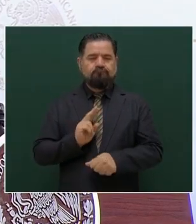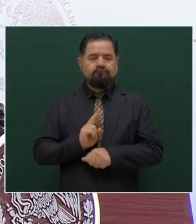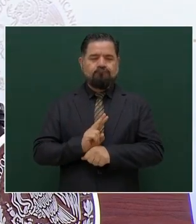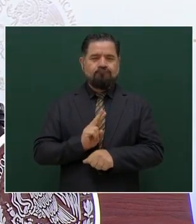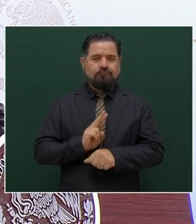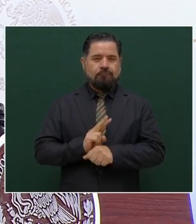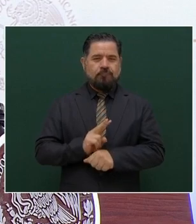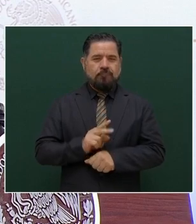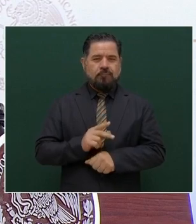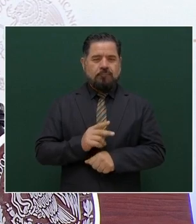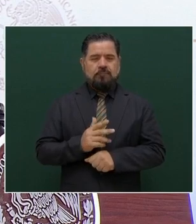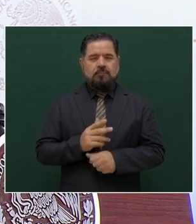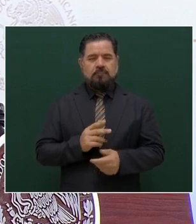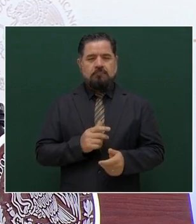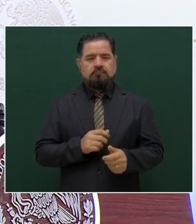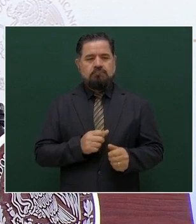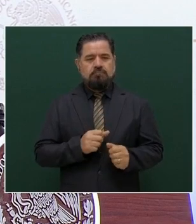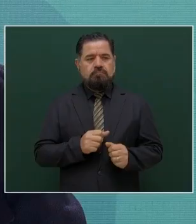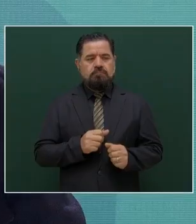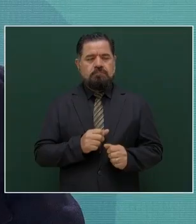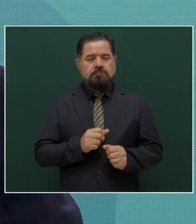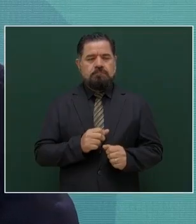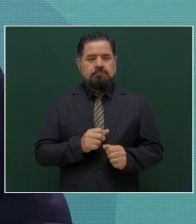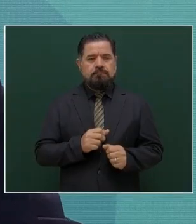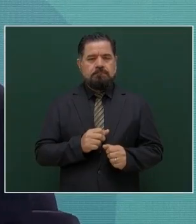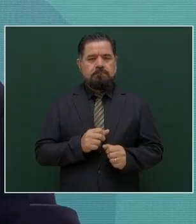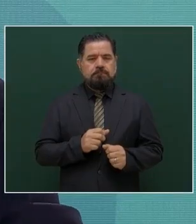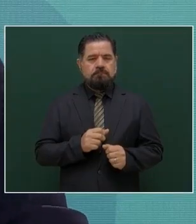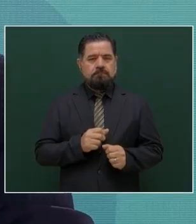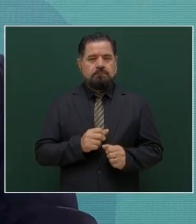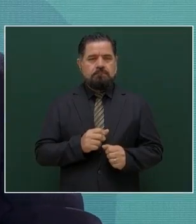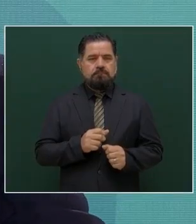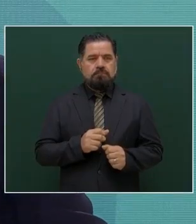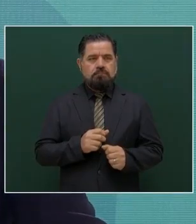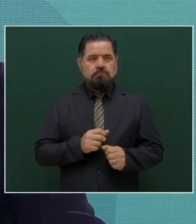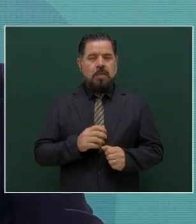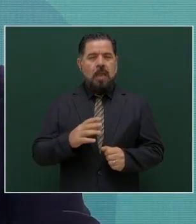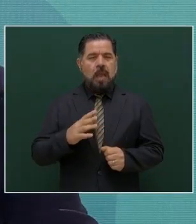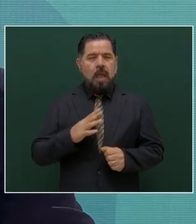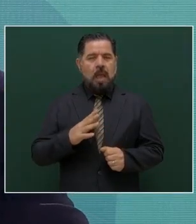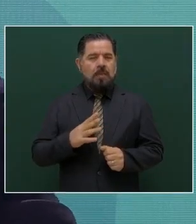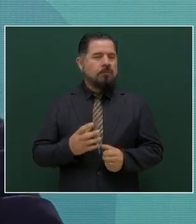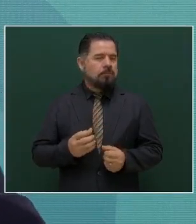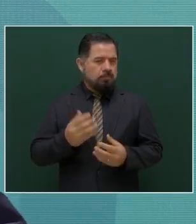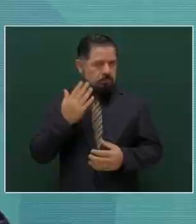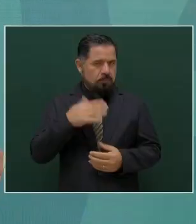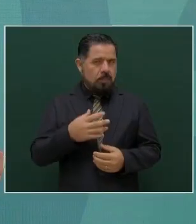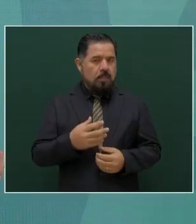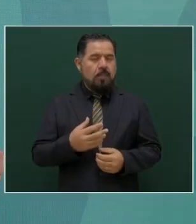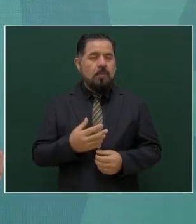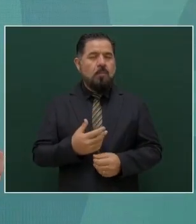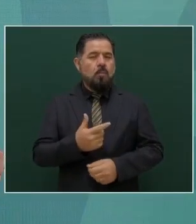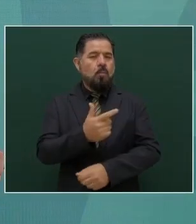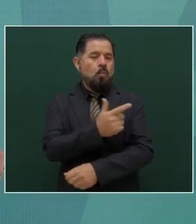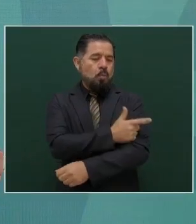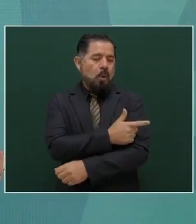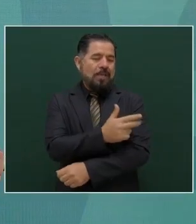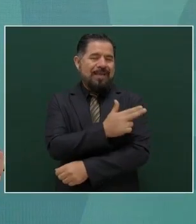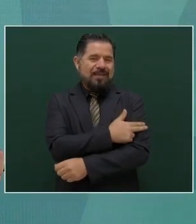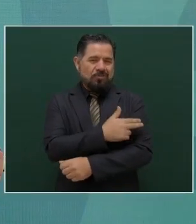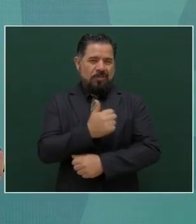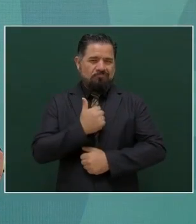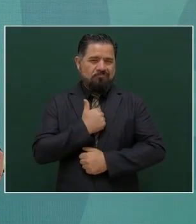se cuenta con más de 10,000 elementos de la Guardia